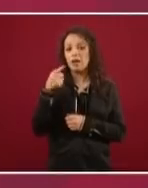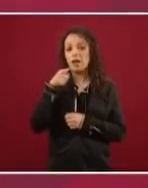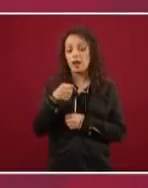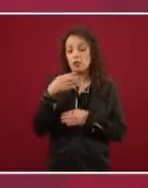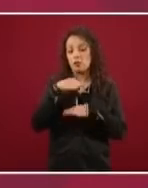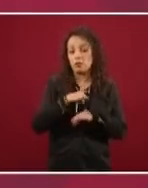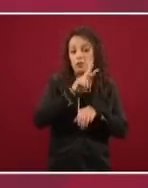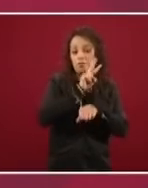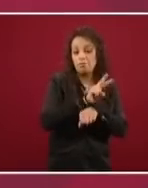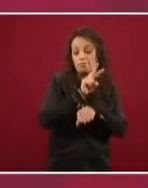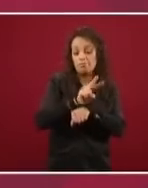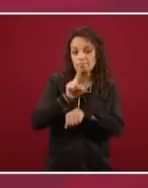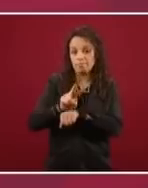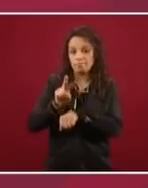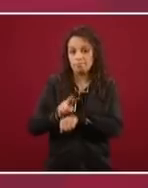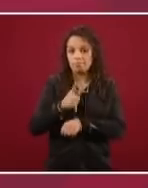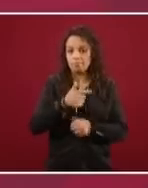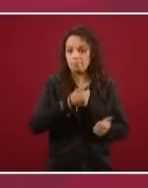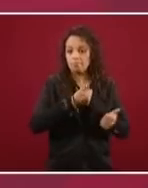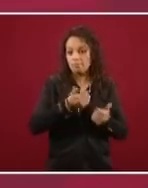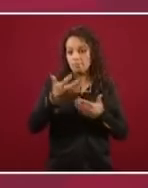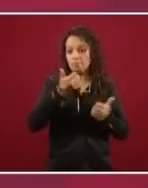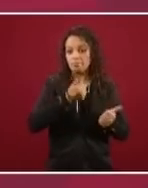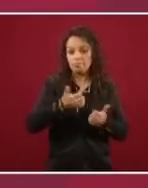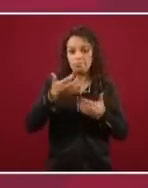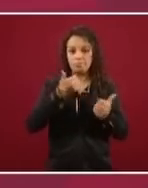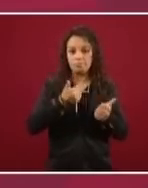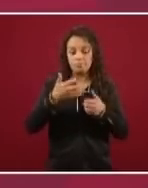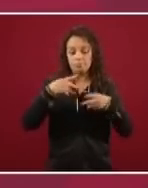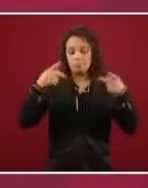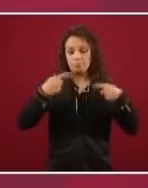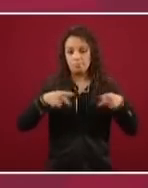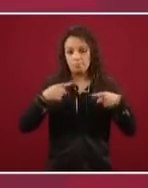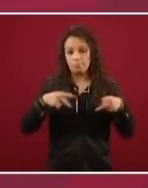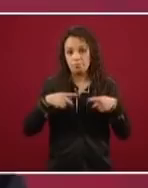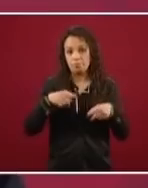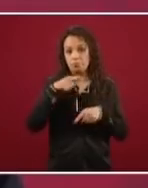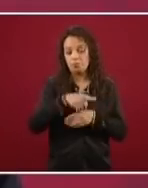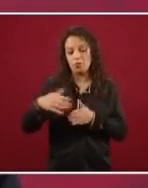el traslado de personas en las carreteras